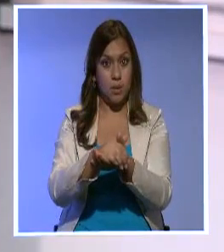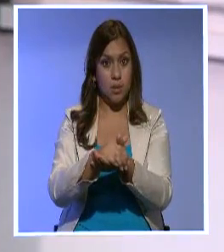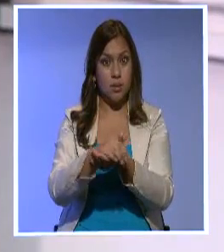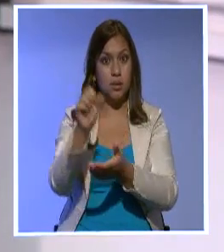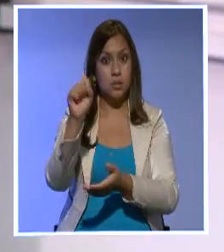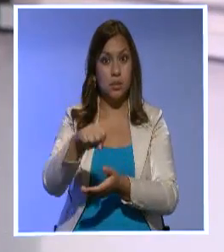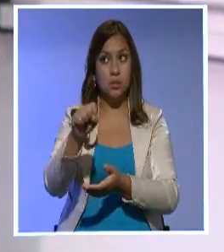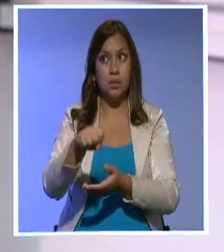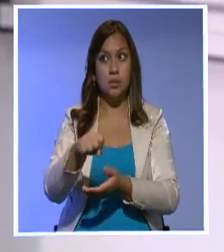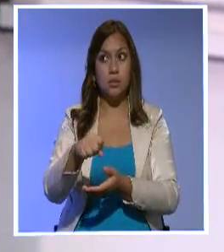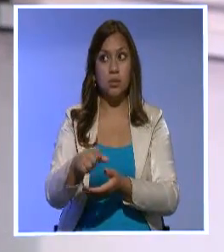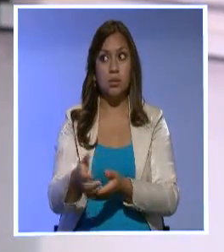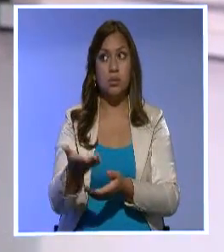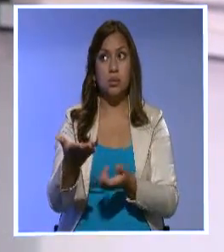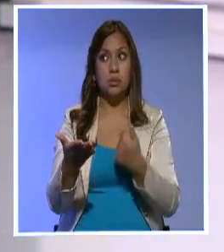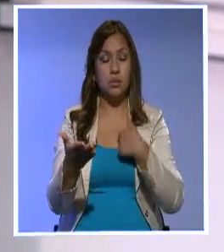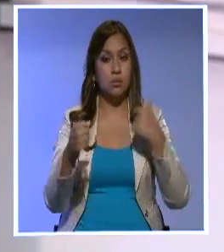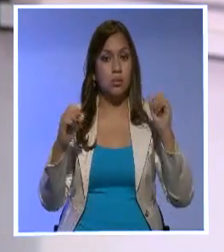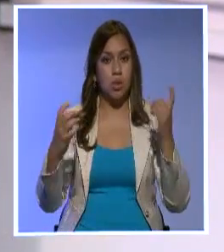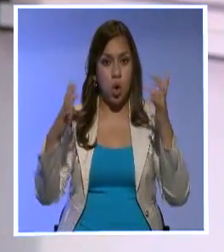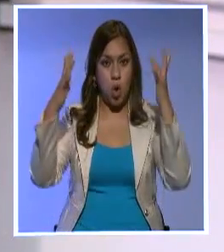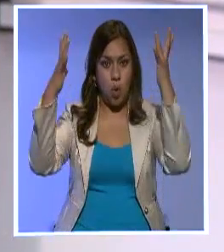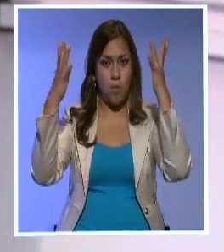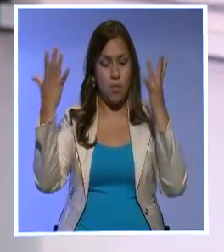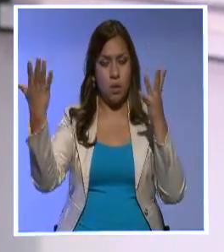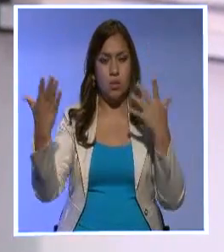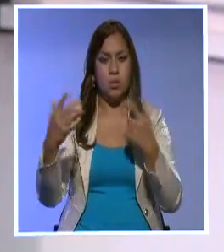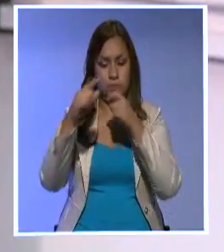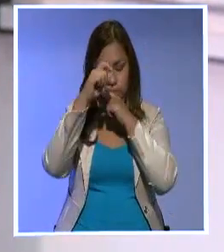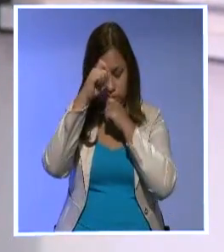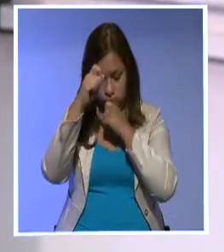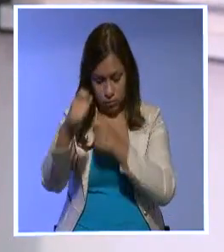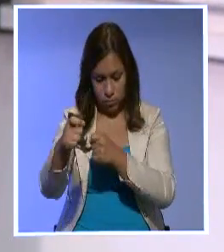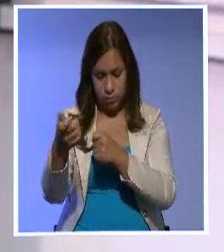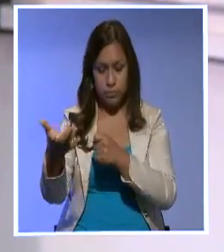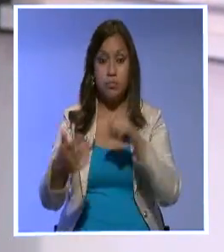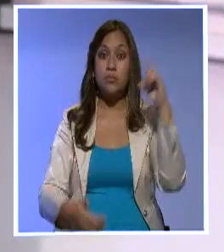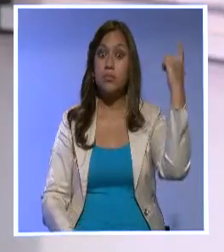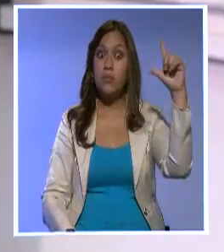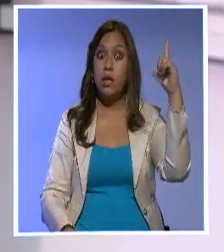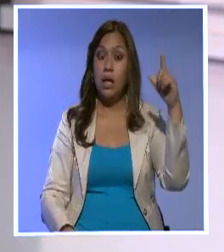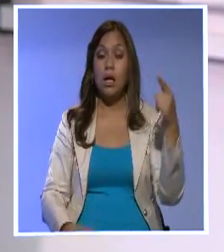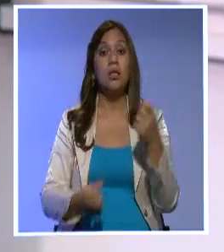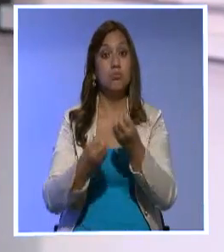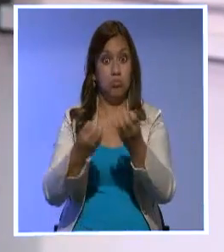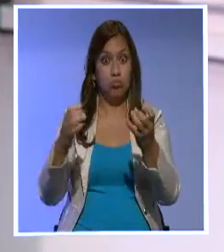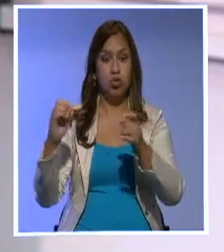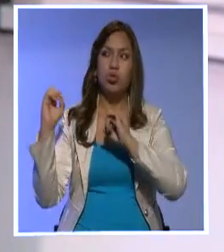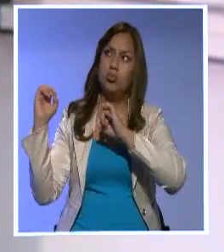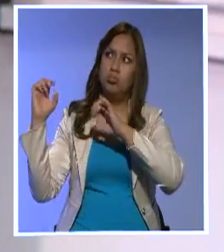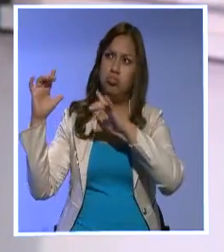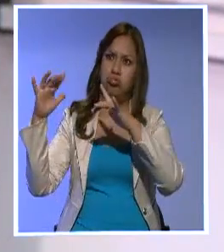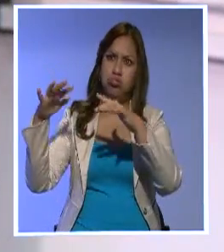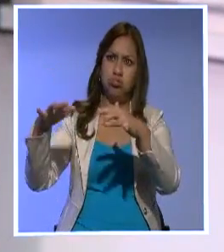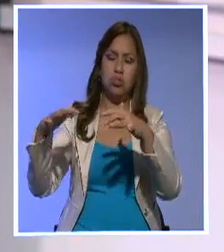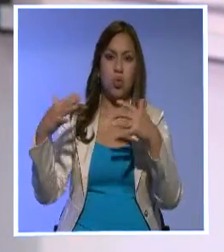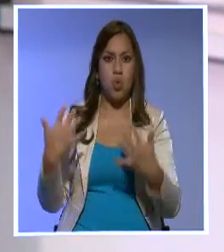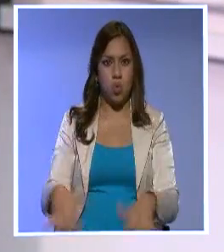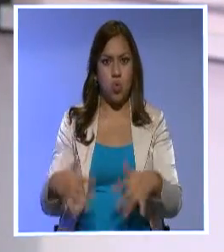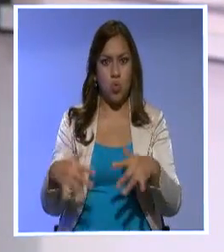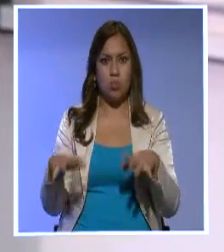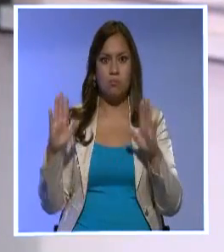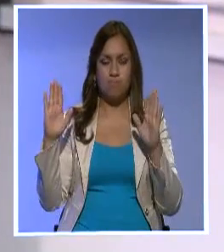las la conmemoración y el homenaje que le realizaron líderes del mundo en la habana justamente de